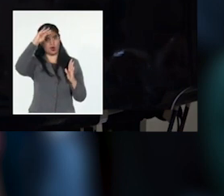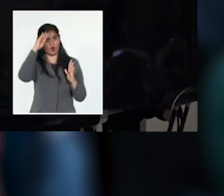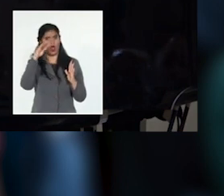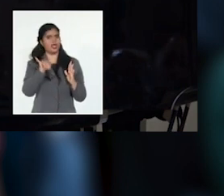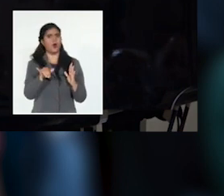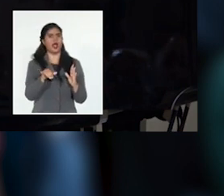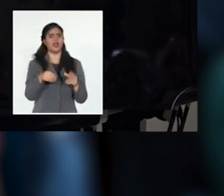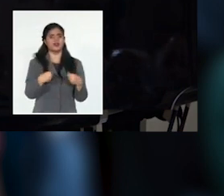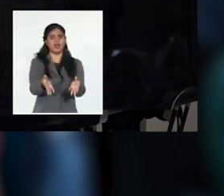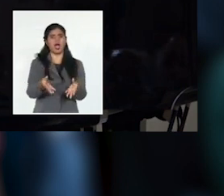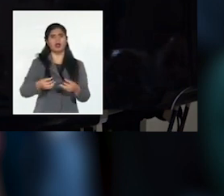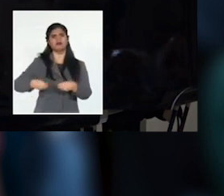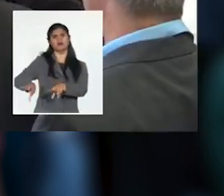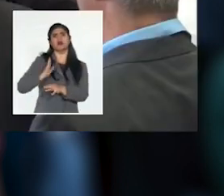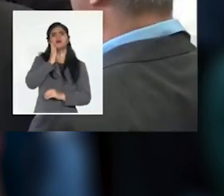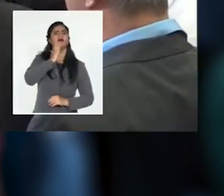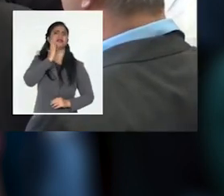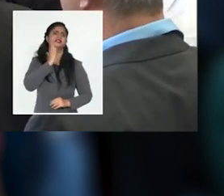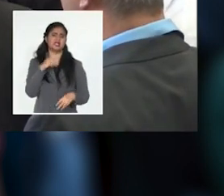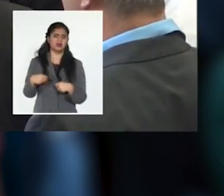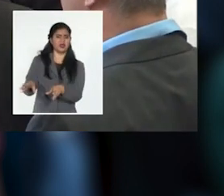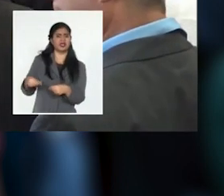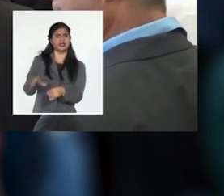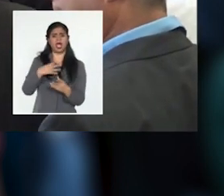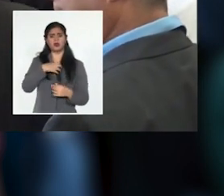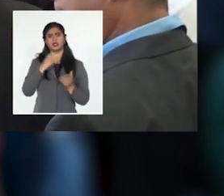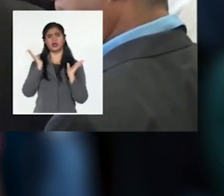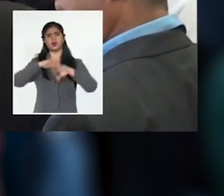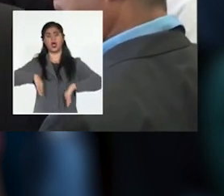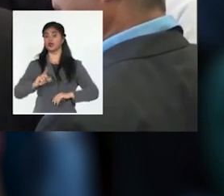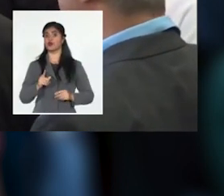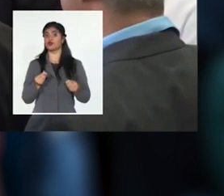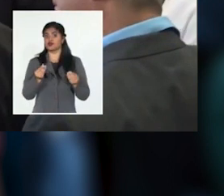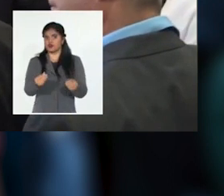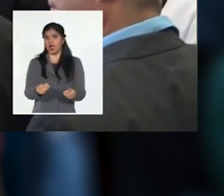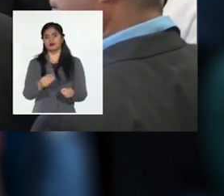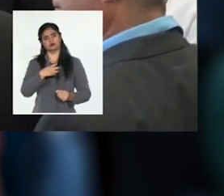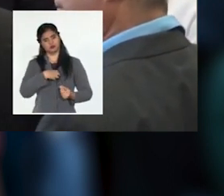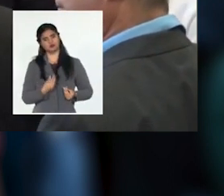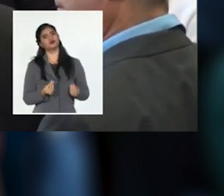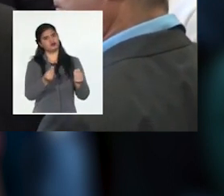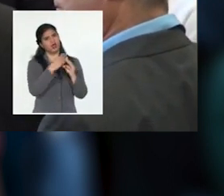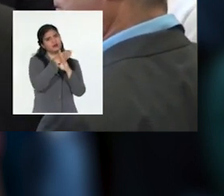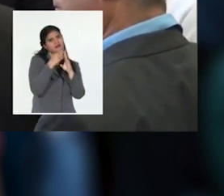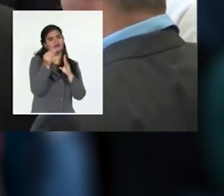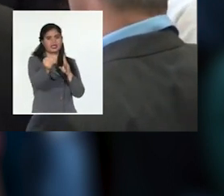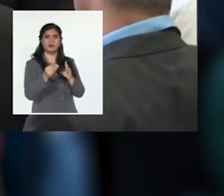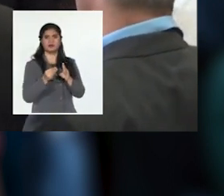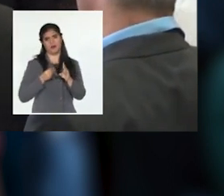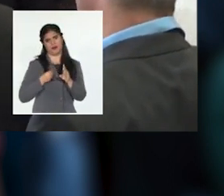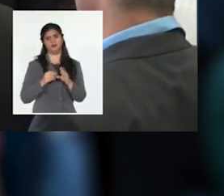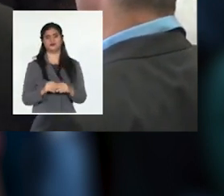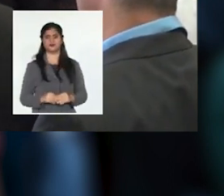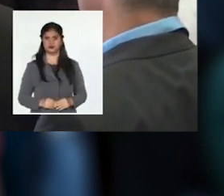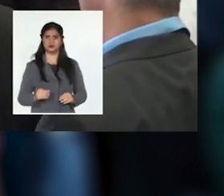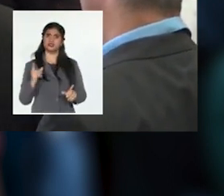sobra, te brinda lo que tiene. Al finalizar el intercambio, varios de los emigrados manifestaron sus sentimientos de este encuentro